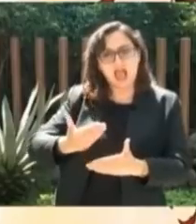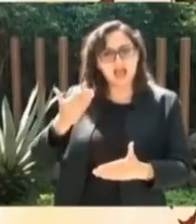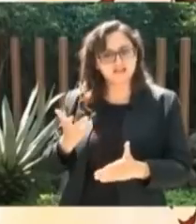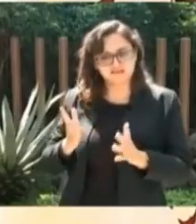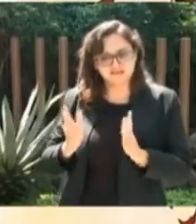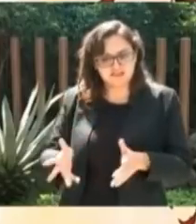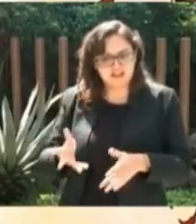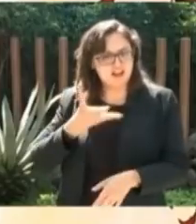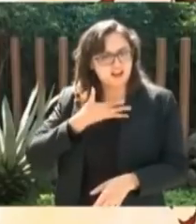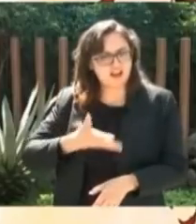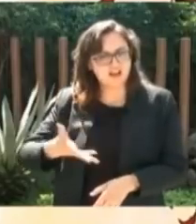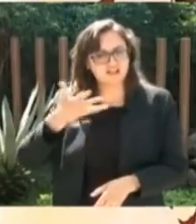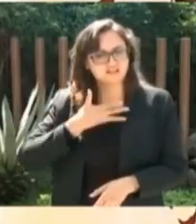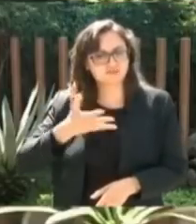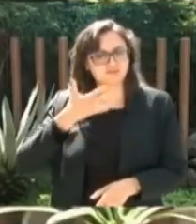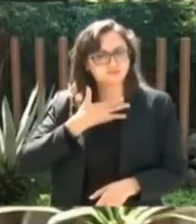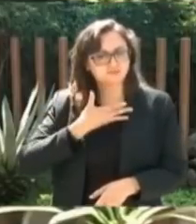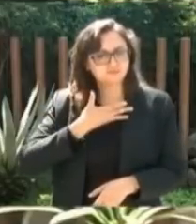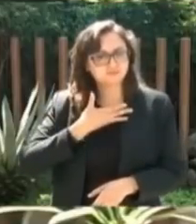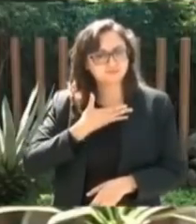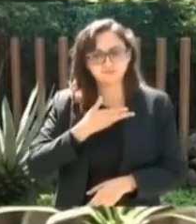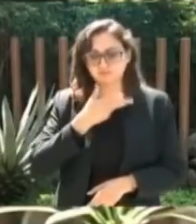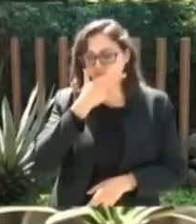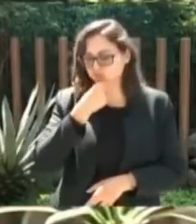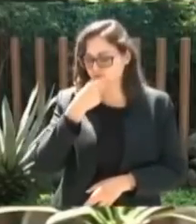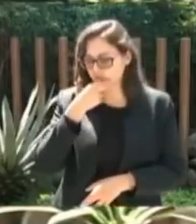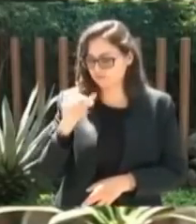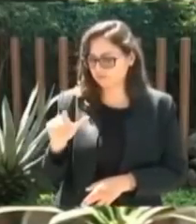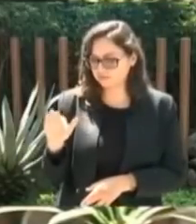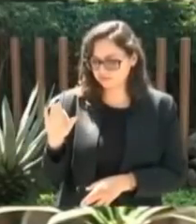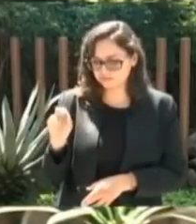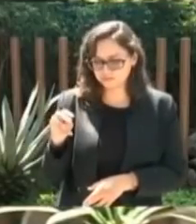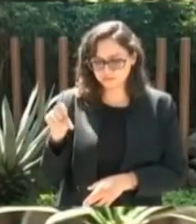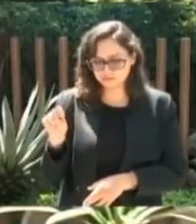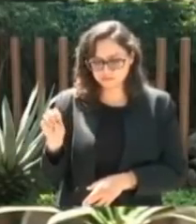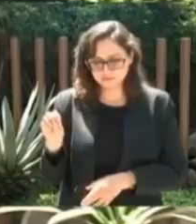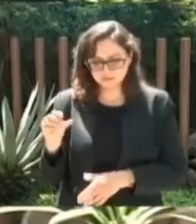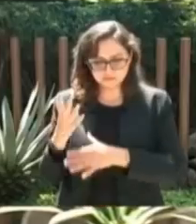El amor, dice Alfonso Reyes,